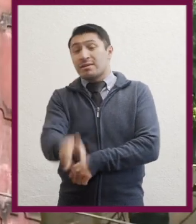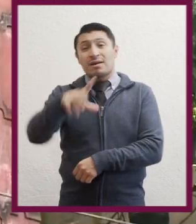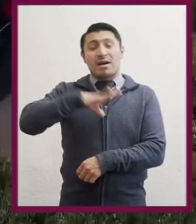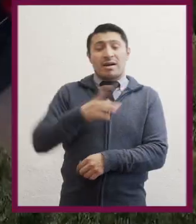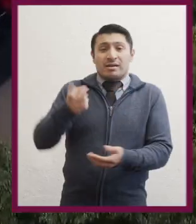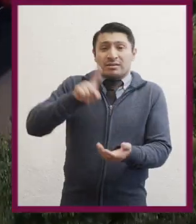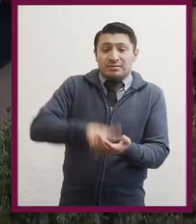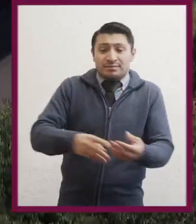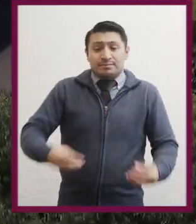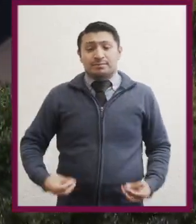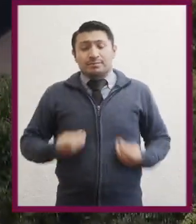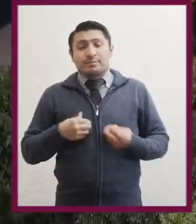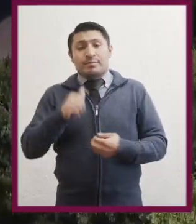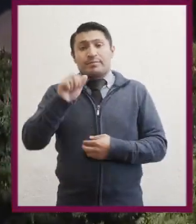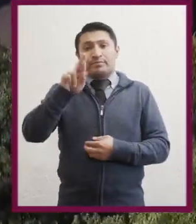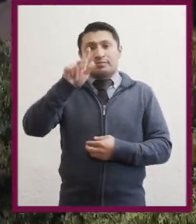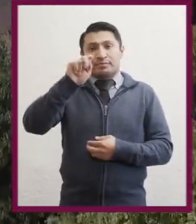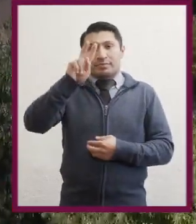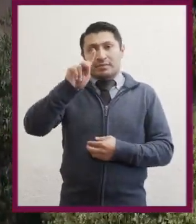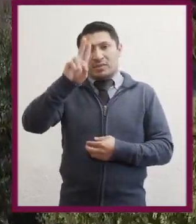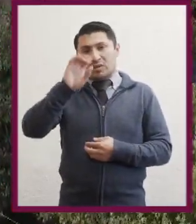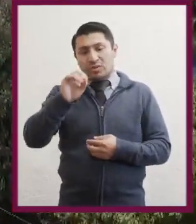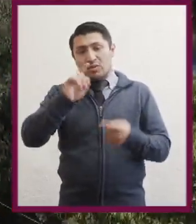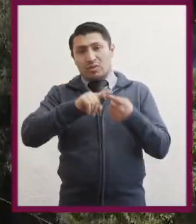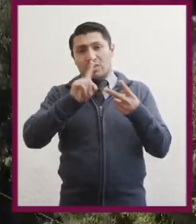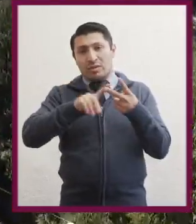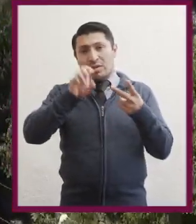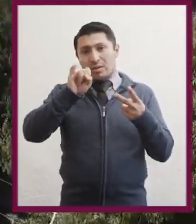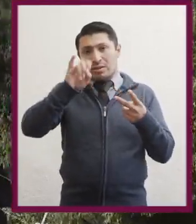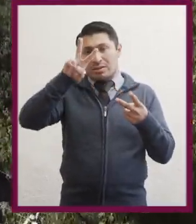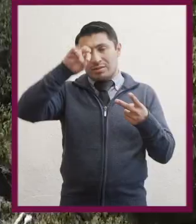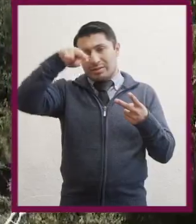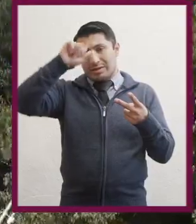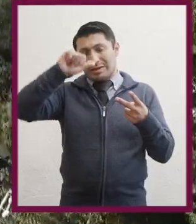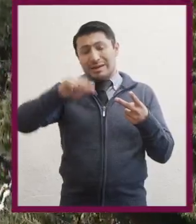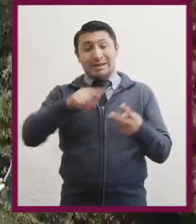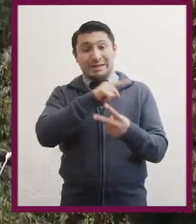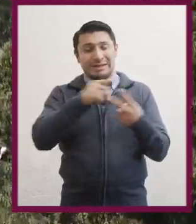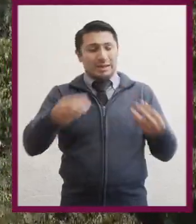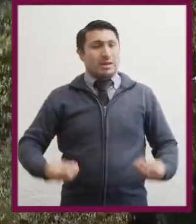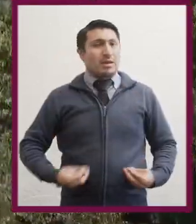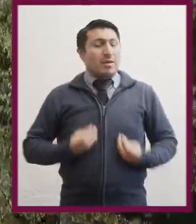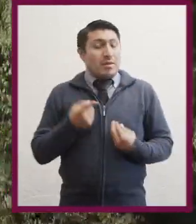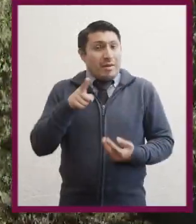que aquí habitaron los pintores Arturo García Bustos y Rina Lazo.